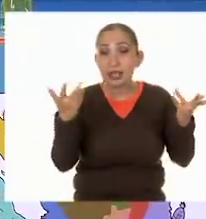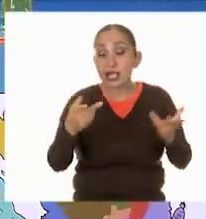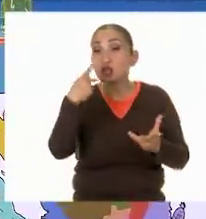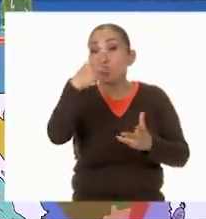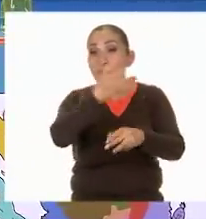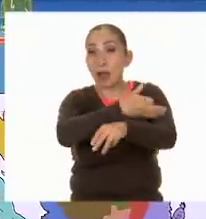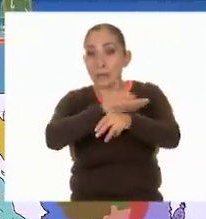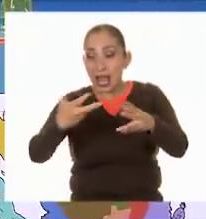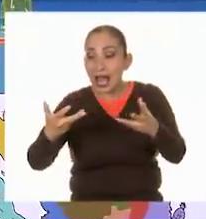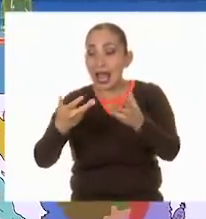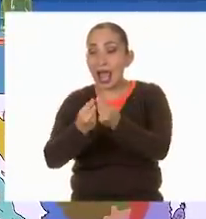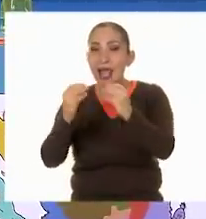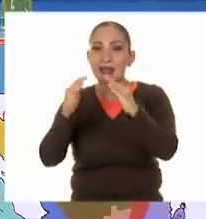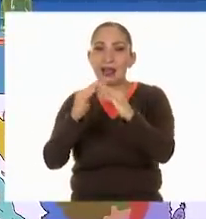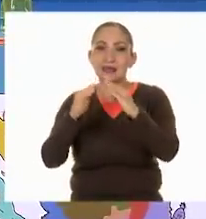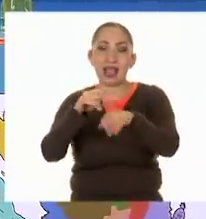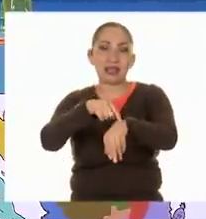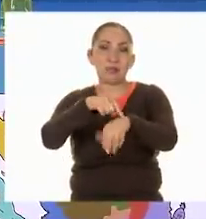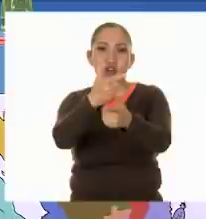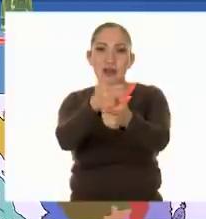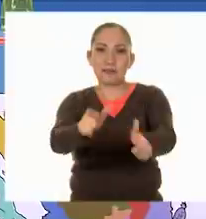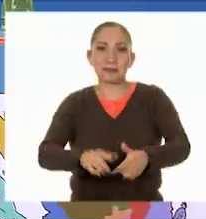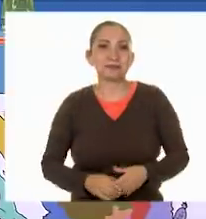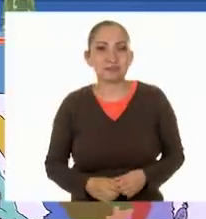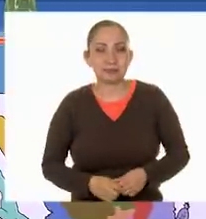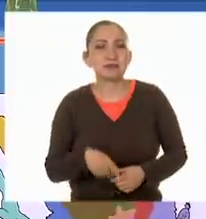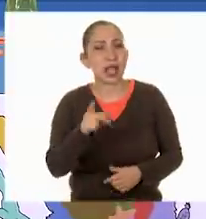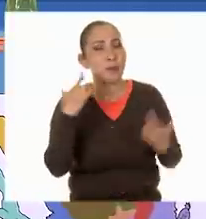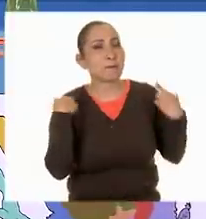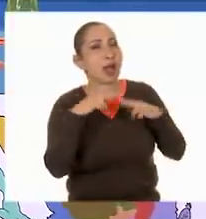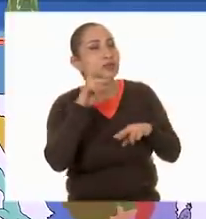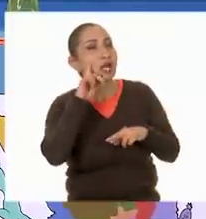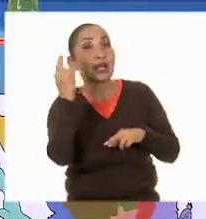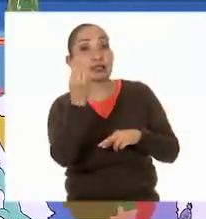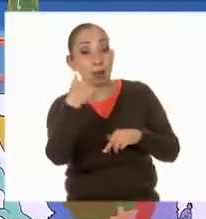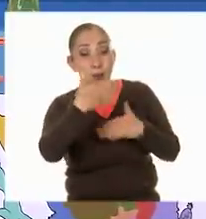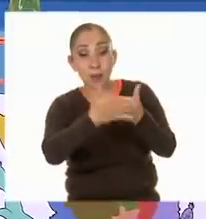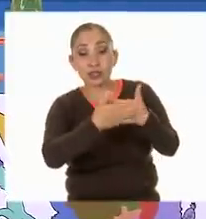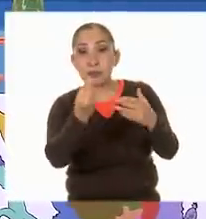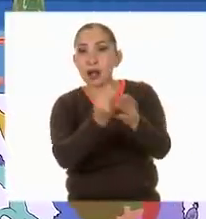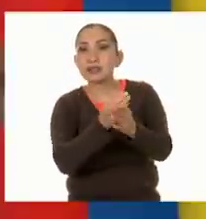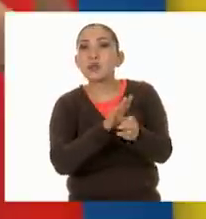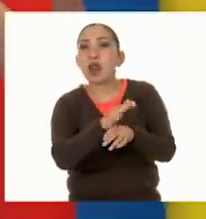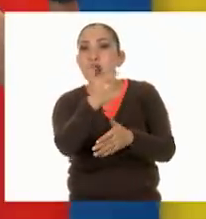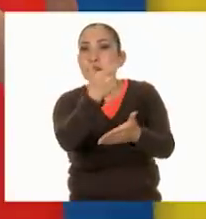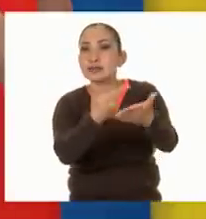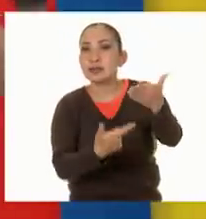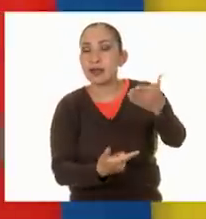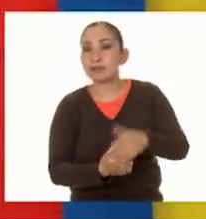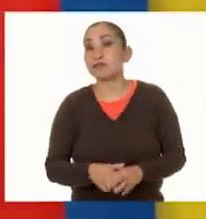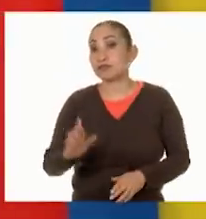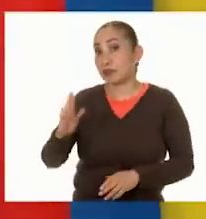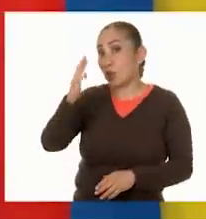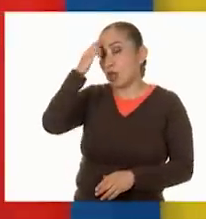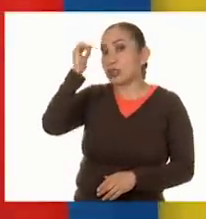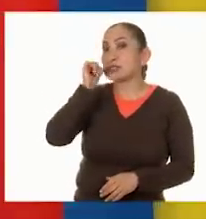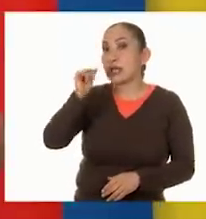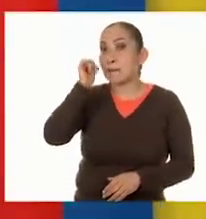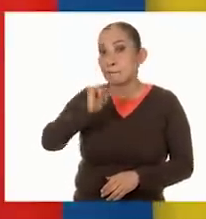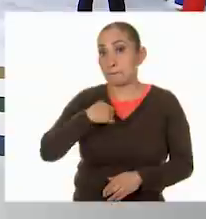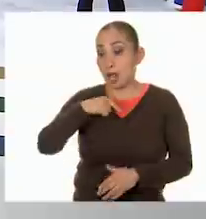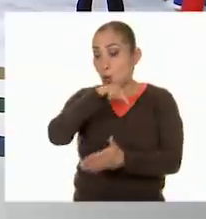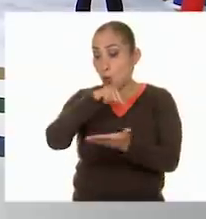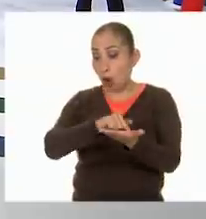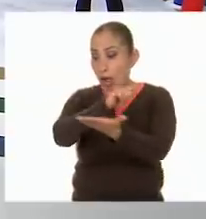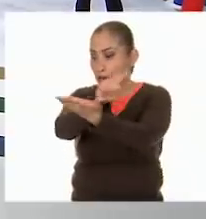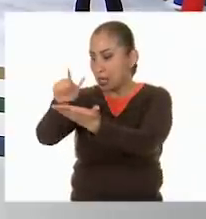tu familia en tu tiempo libre. Pero maestra, ¿qué vamos a necesitar para nuestra próxima sesión? Ah, claro, recuerden que siempre hay que dejar